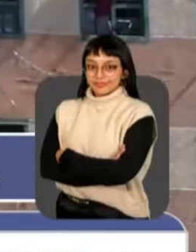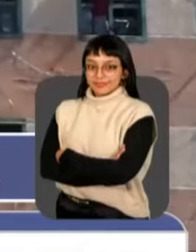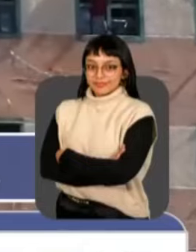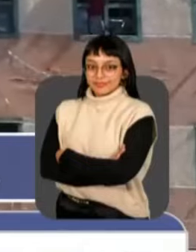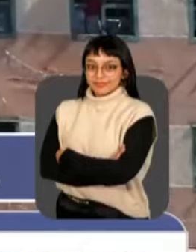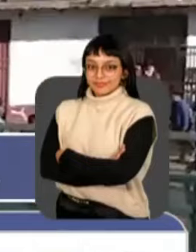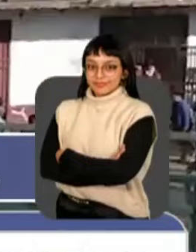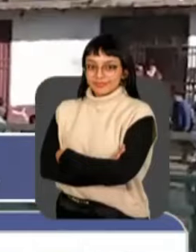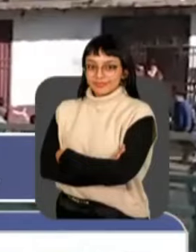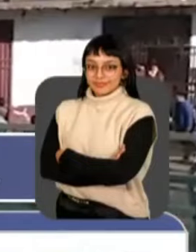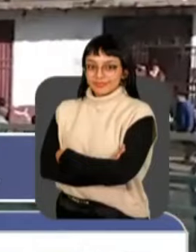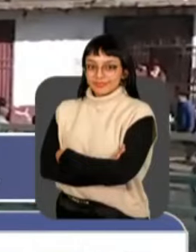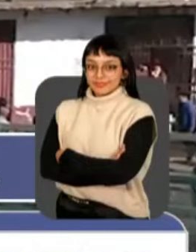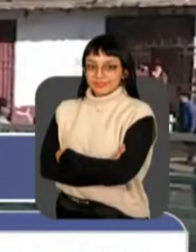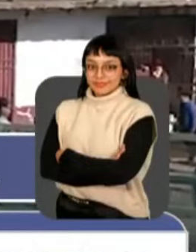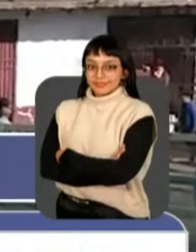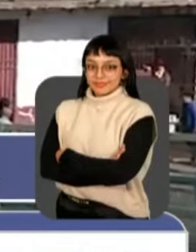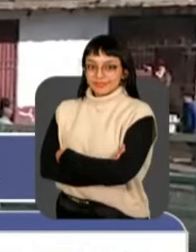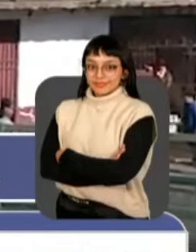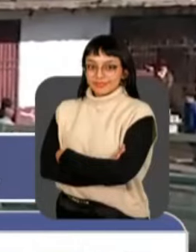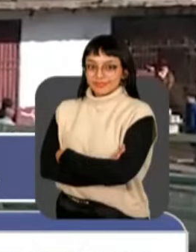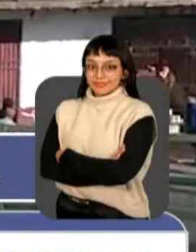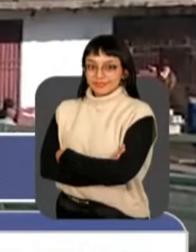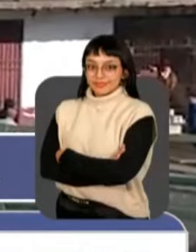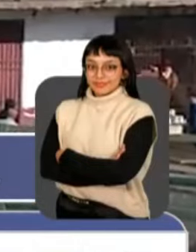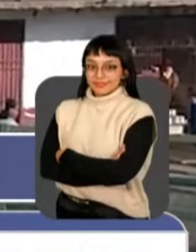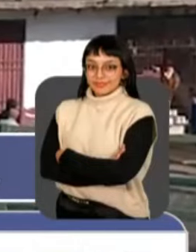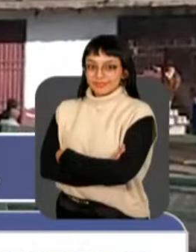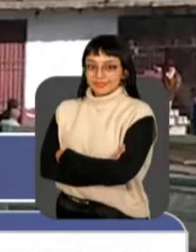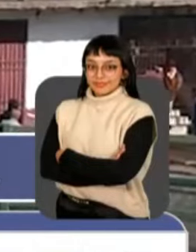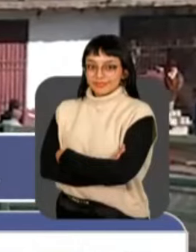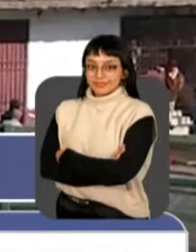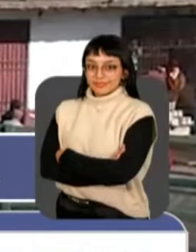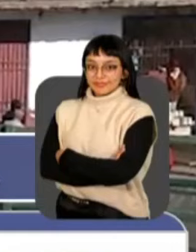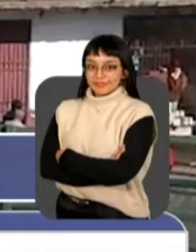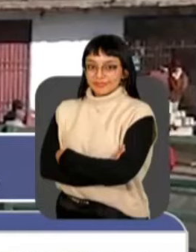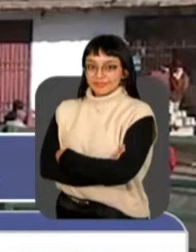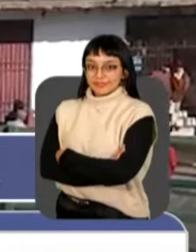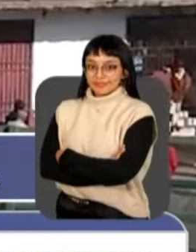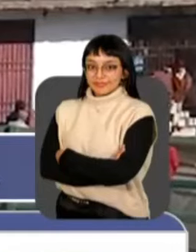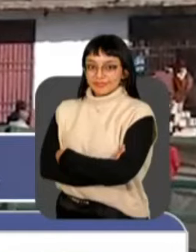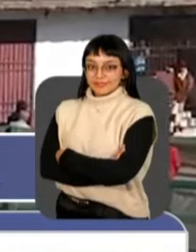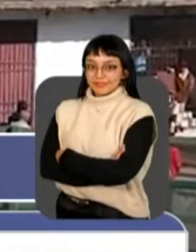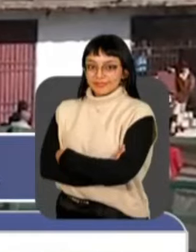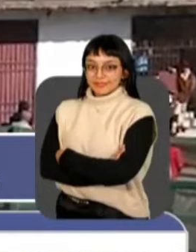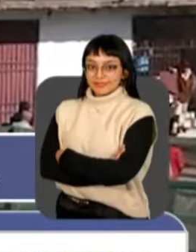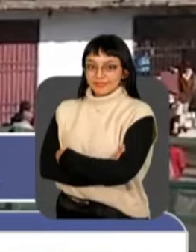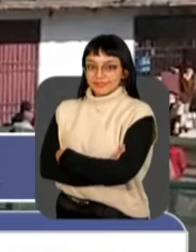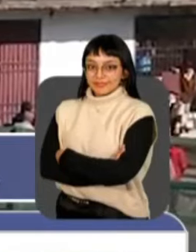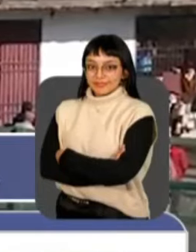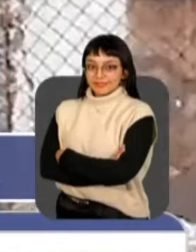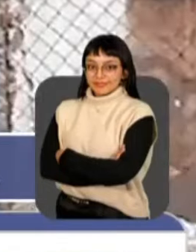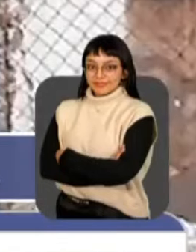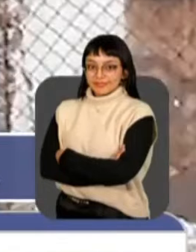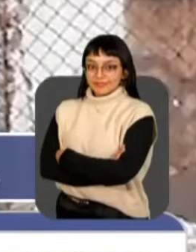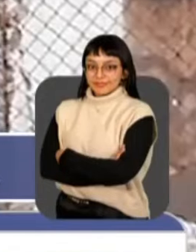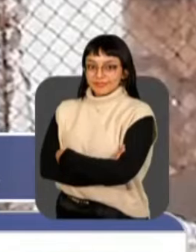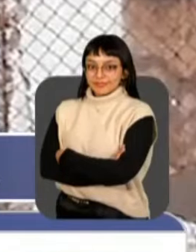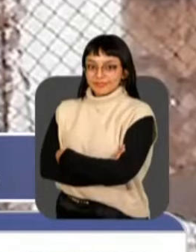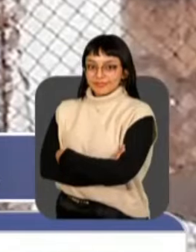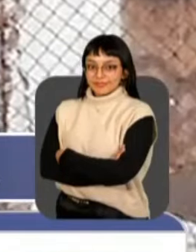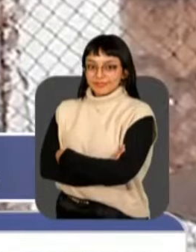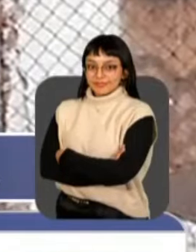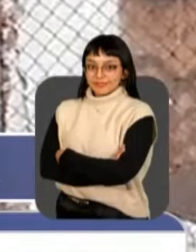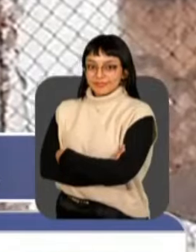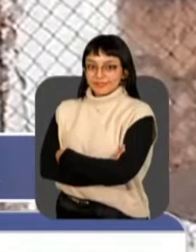que no ha habido una recaptura de estos reclusos, porque estuvo circulando una foto de un supuesto delincuente atrapado que